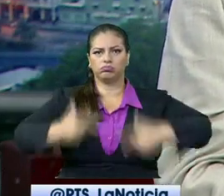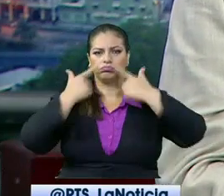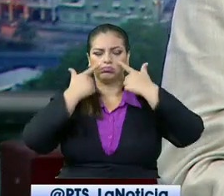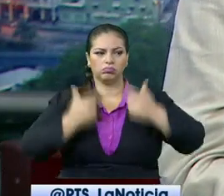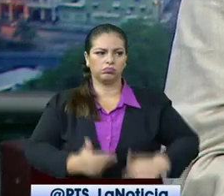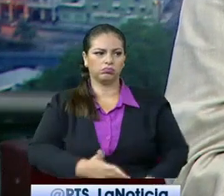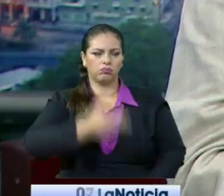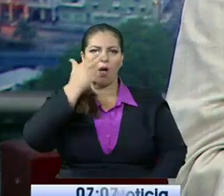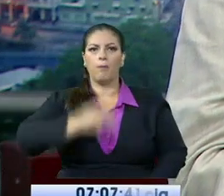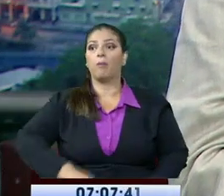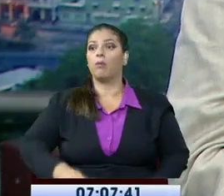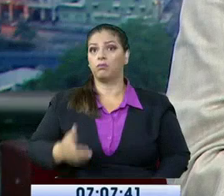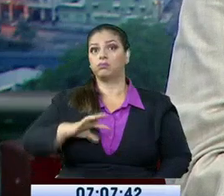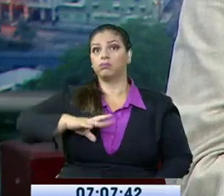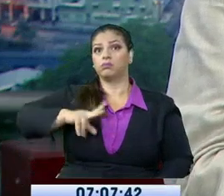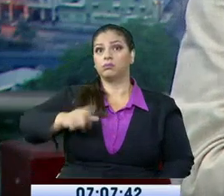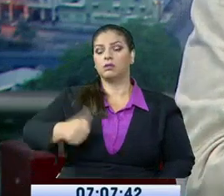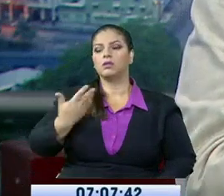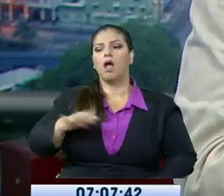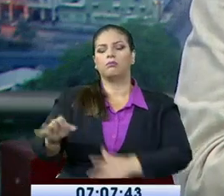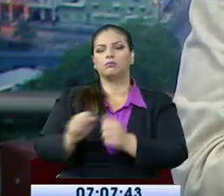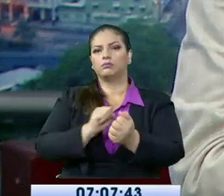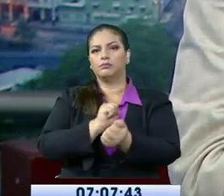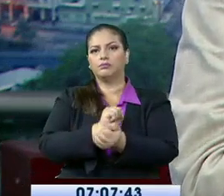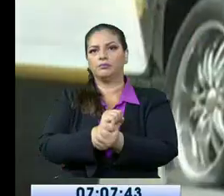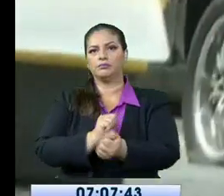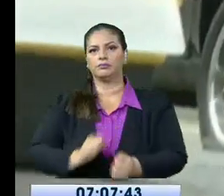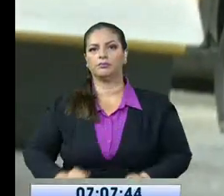uno de los presuntos delincuentes.